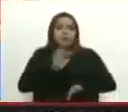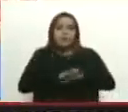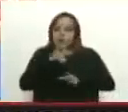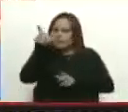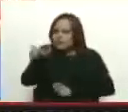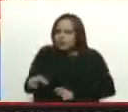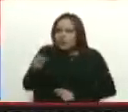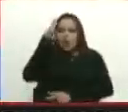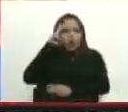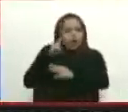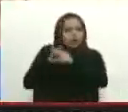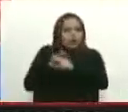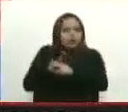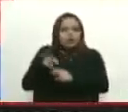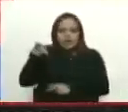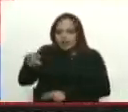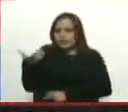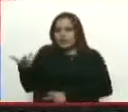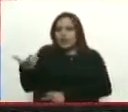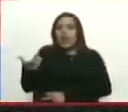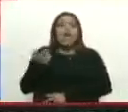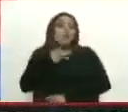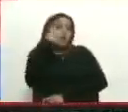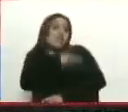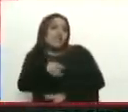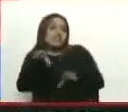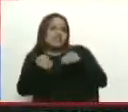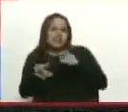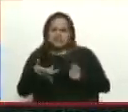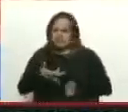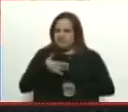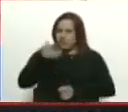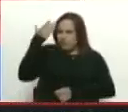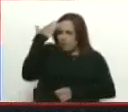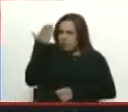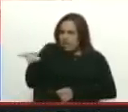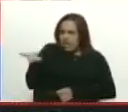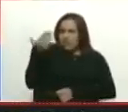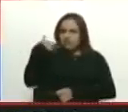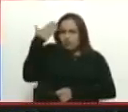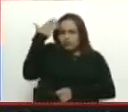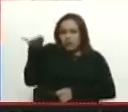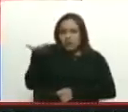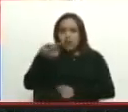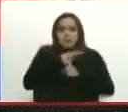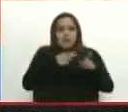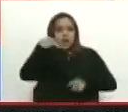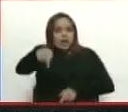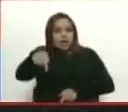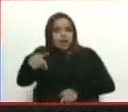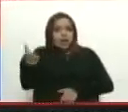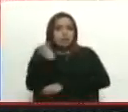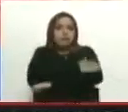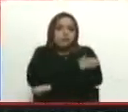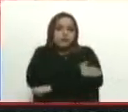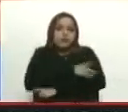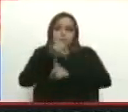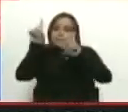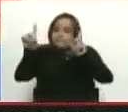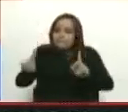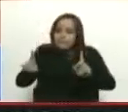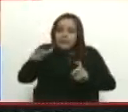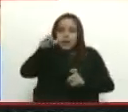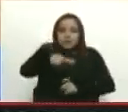honor, eso es una ofensa decirlo. O sea, si eso se estuviera haciendo, esa elección fuese entre personas de